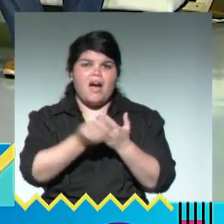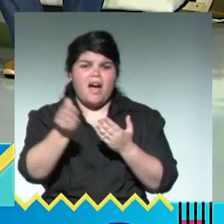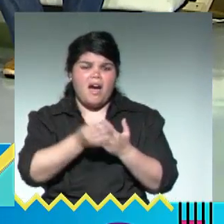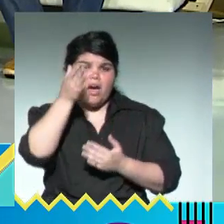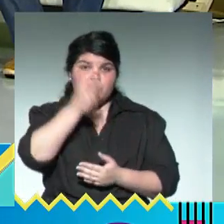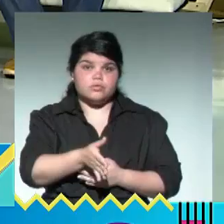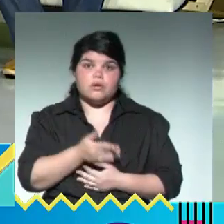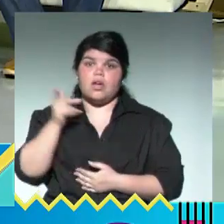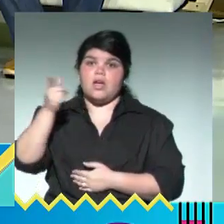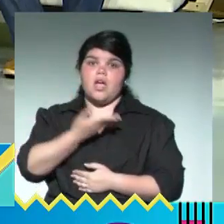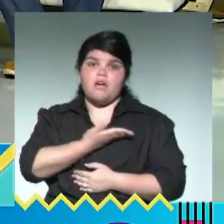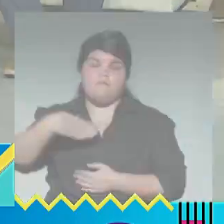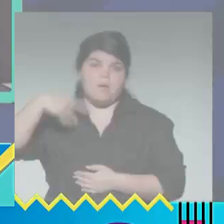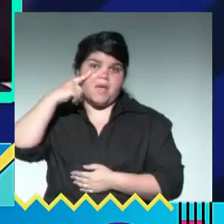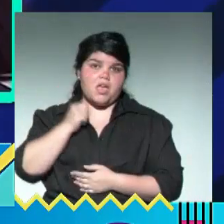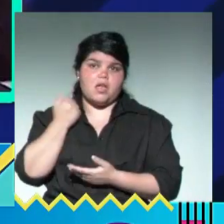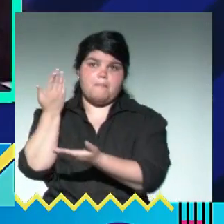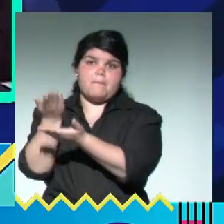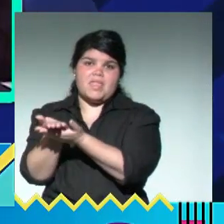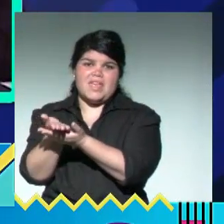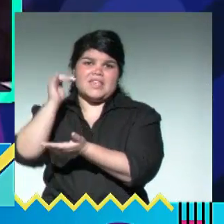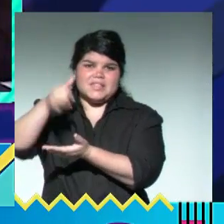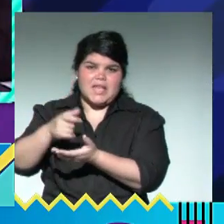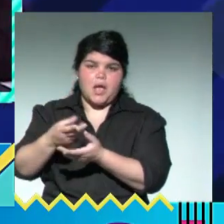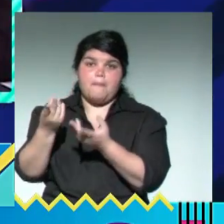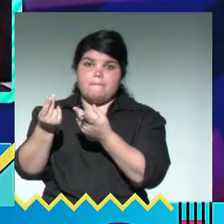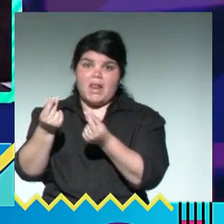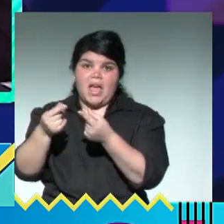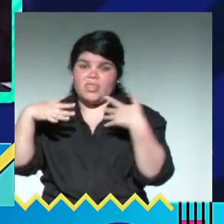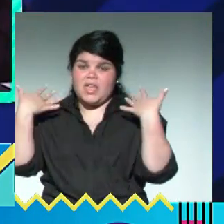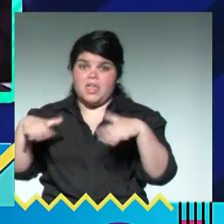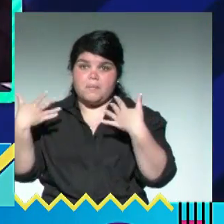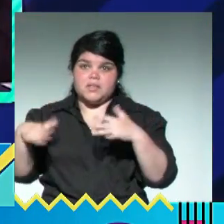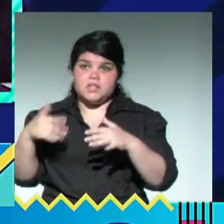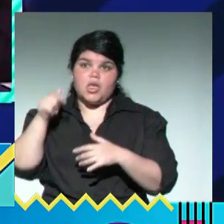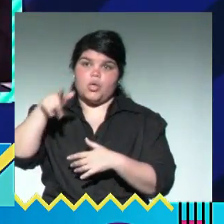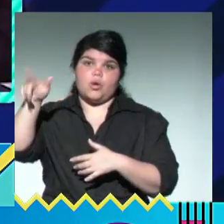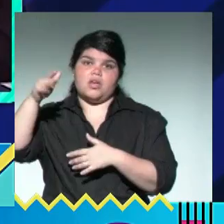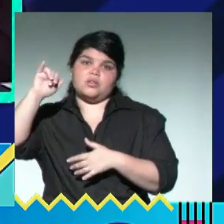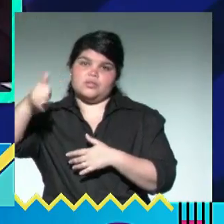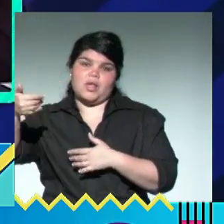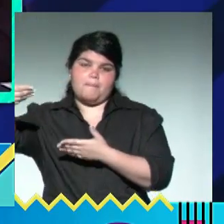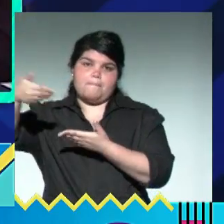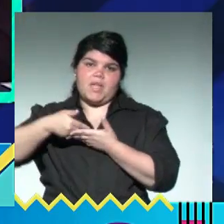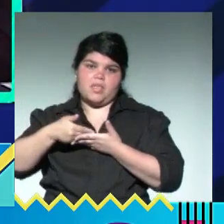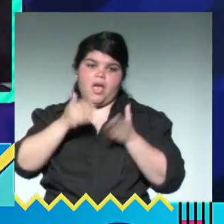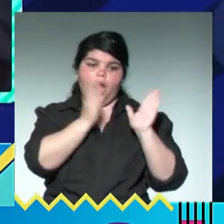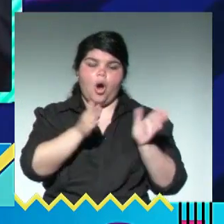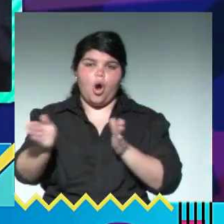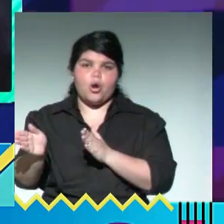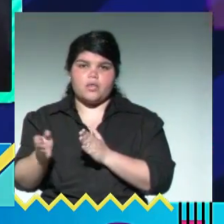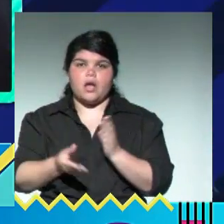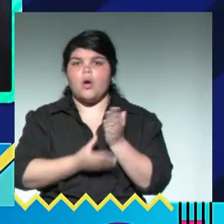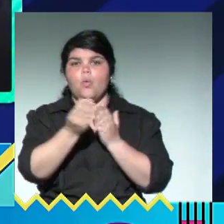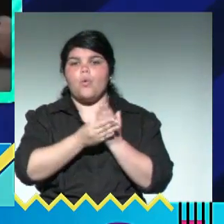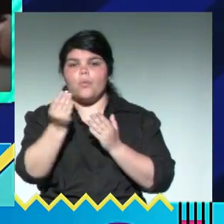el Fondo Monetario, una suma extraordinariamente grande, mínimo te va a pedir, ordená un poco las cuentas públicas, qué sé yo,